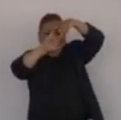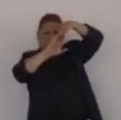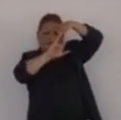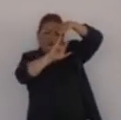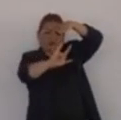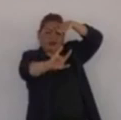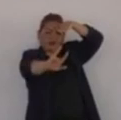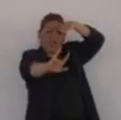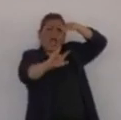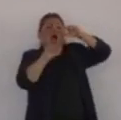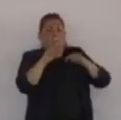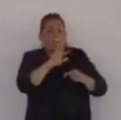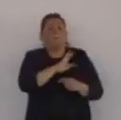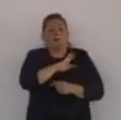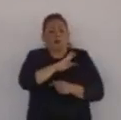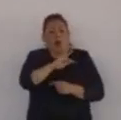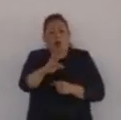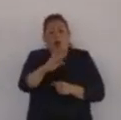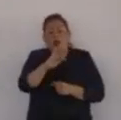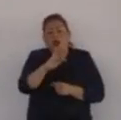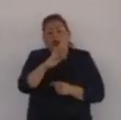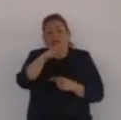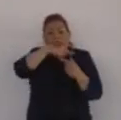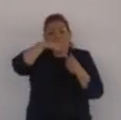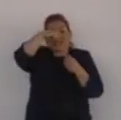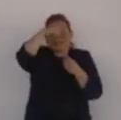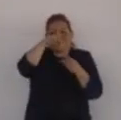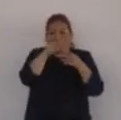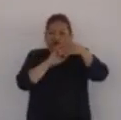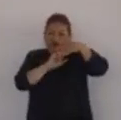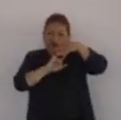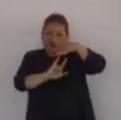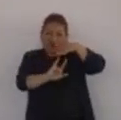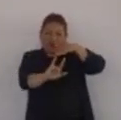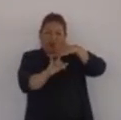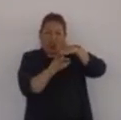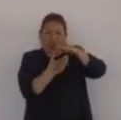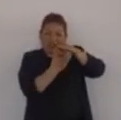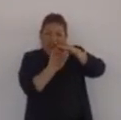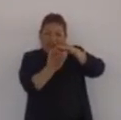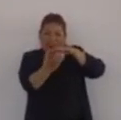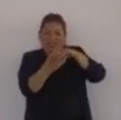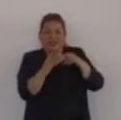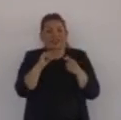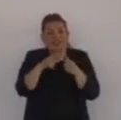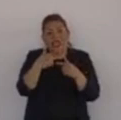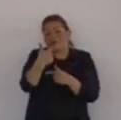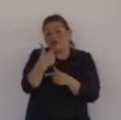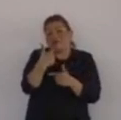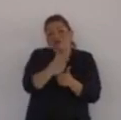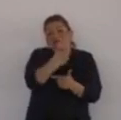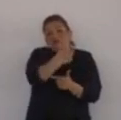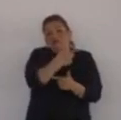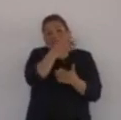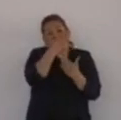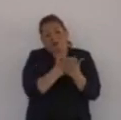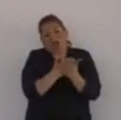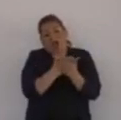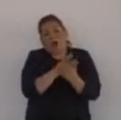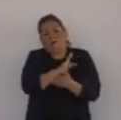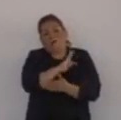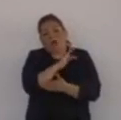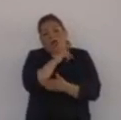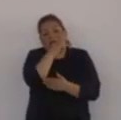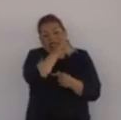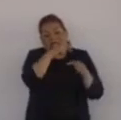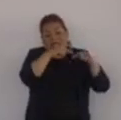en un cablebús, que va a tener un costo de 7 pesos solamente, y van a poder ir